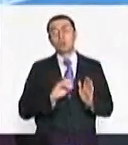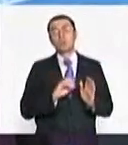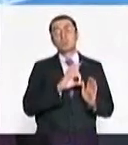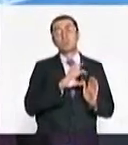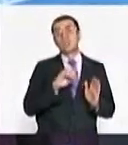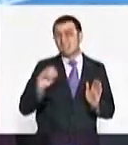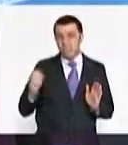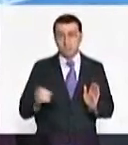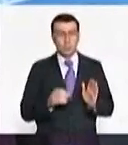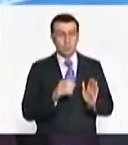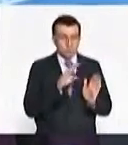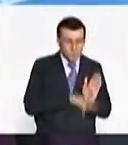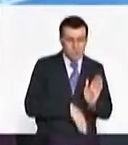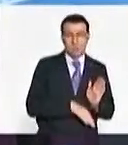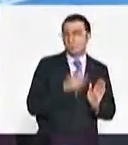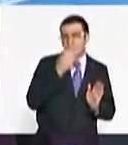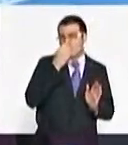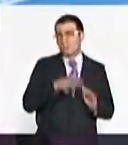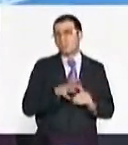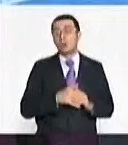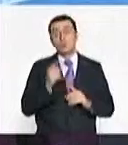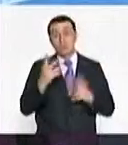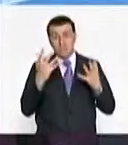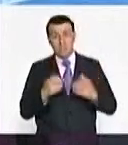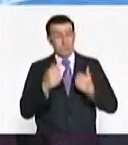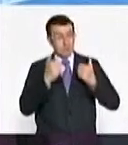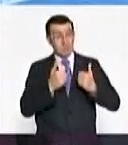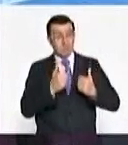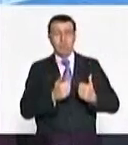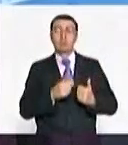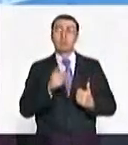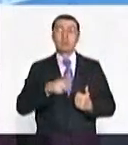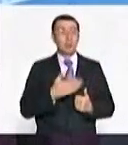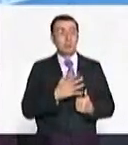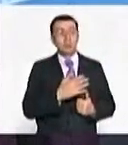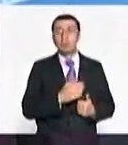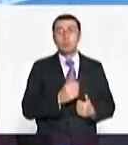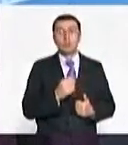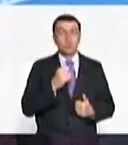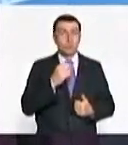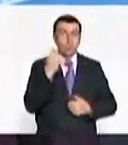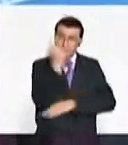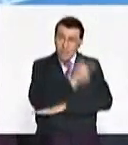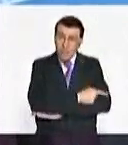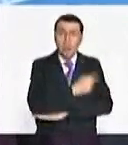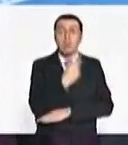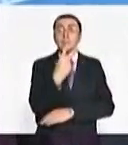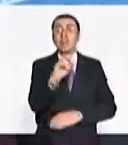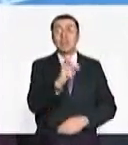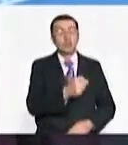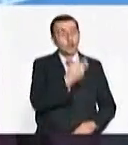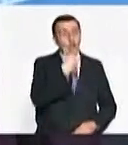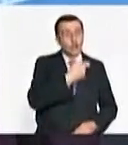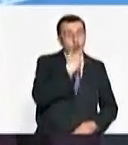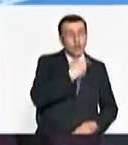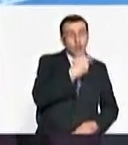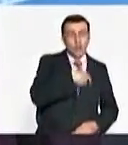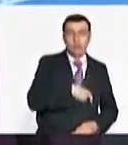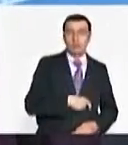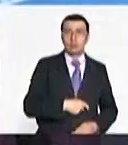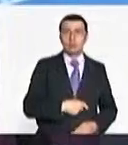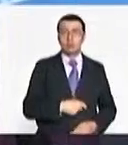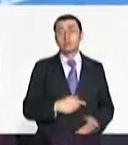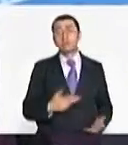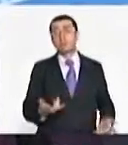le sirven. Si usted quisiera ver los efectos del omega 3, tendría que tomarse por lo menos 20 cápsulas diarias y tomarse 20 cápsulas diarias de un omega de